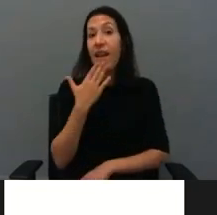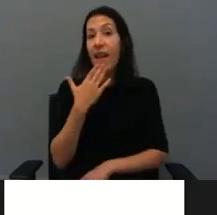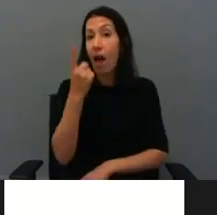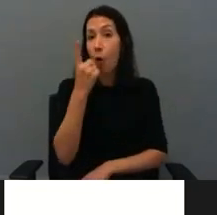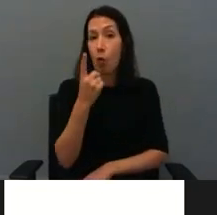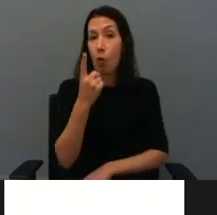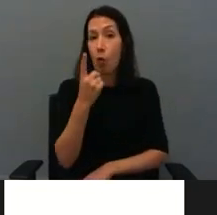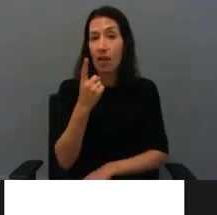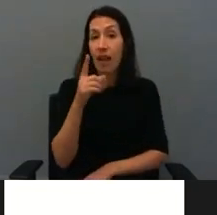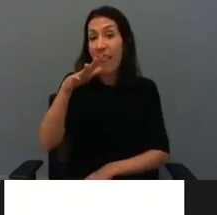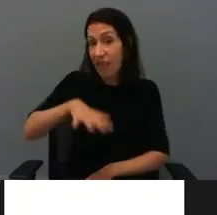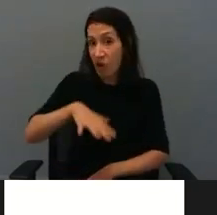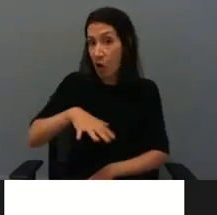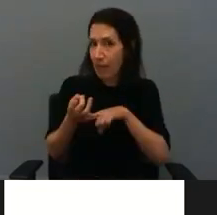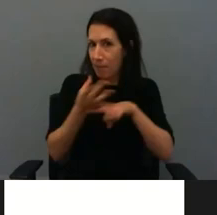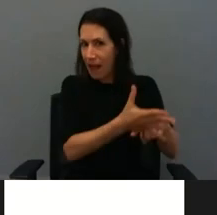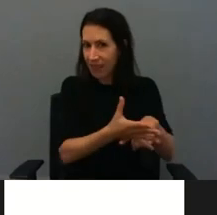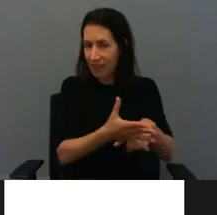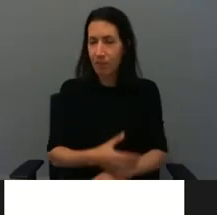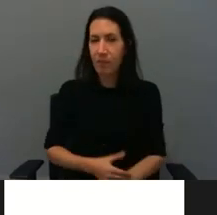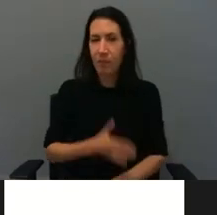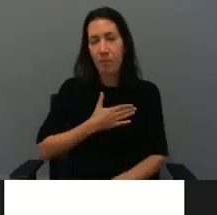1 año y 5 meses, o sea, 1 año y pocos meses.